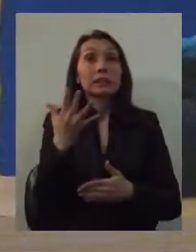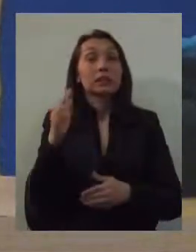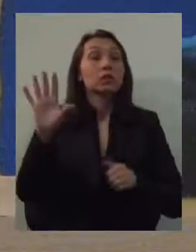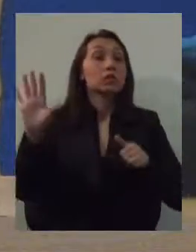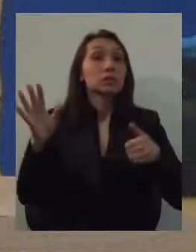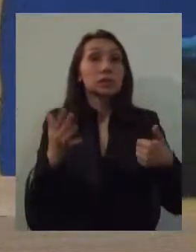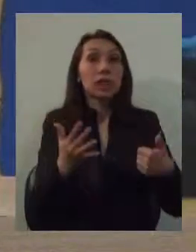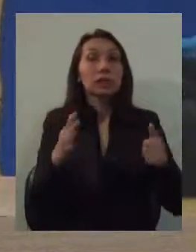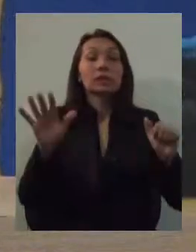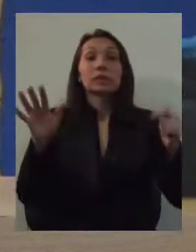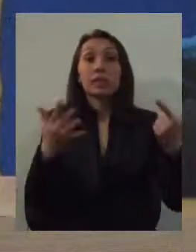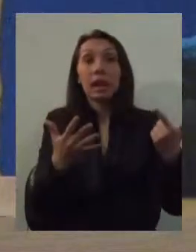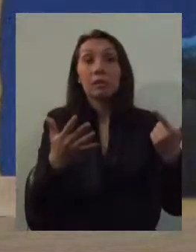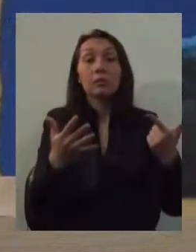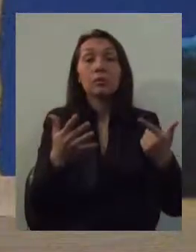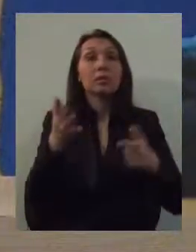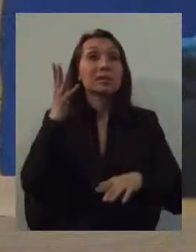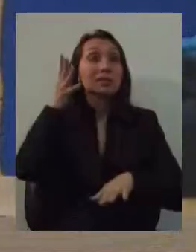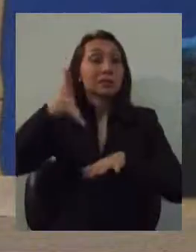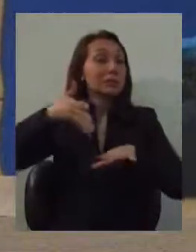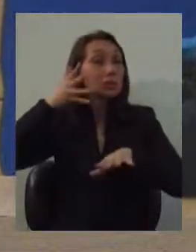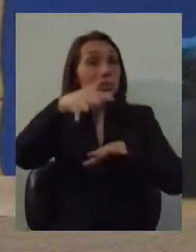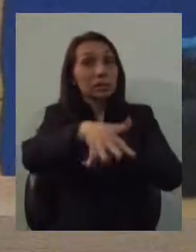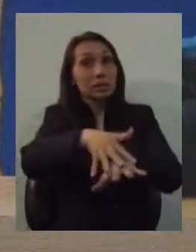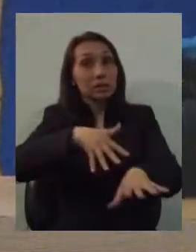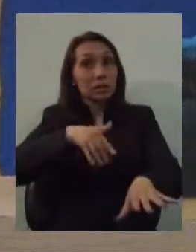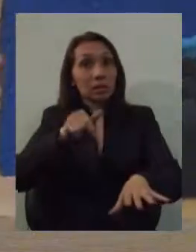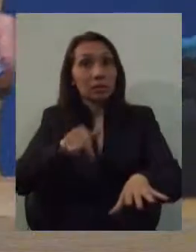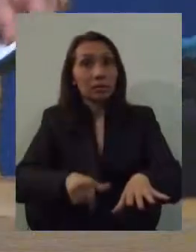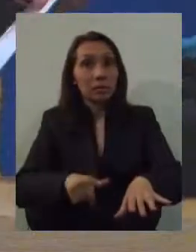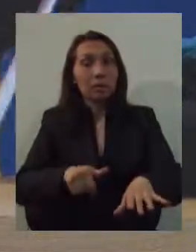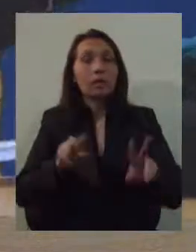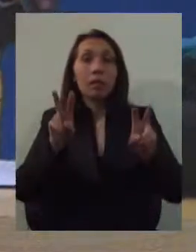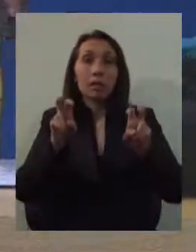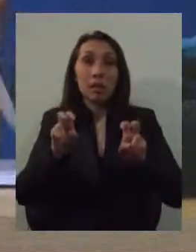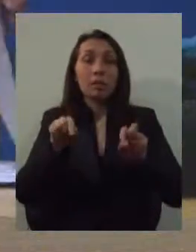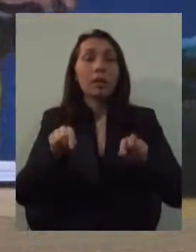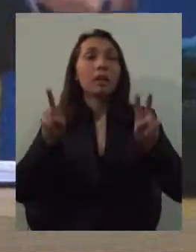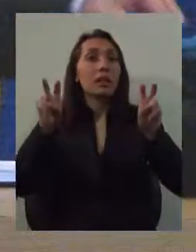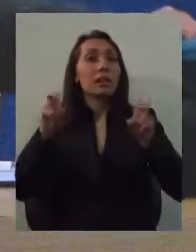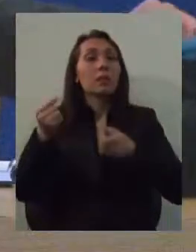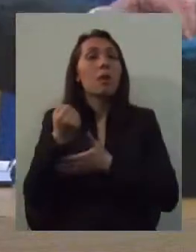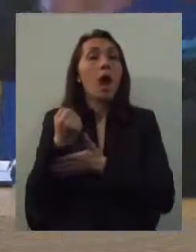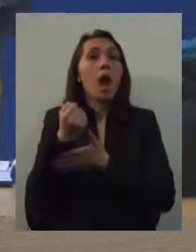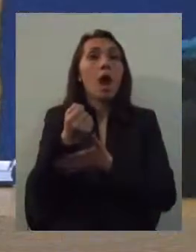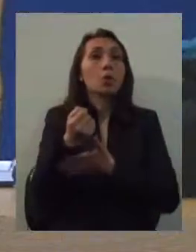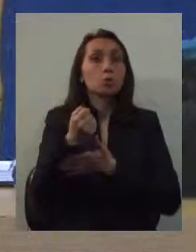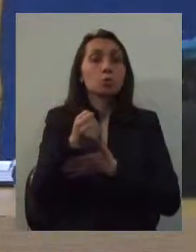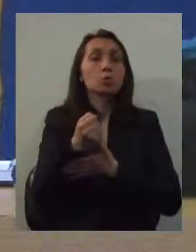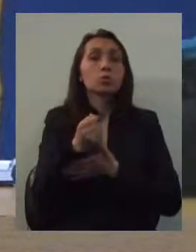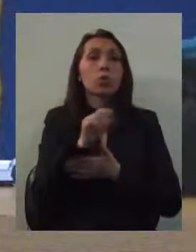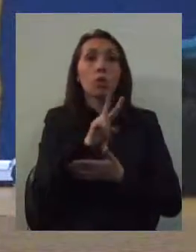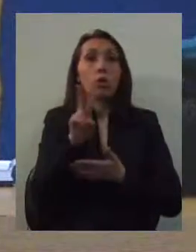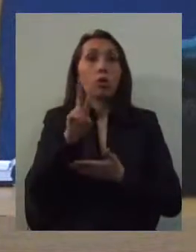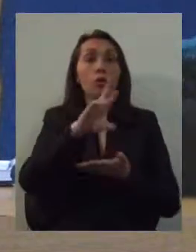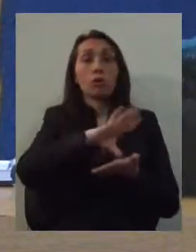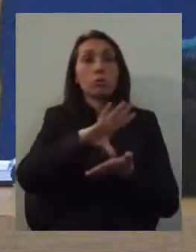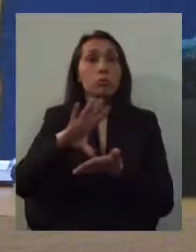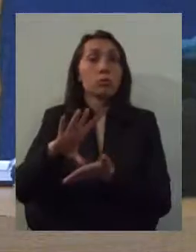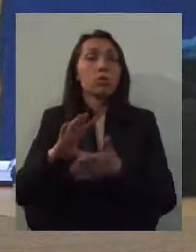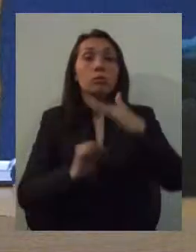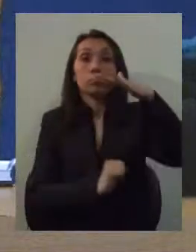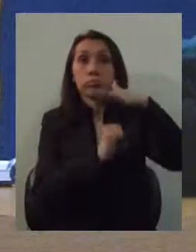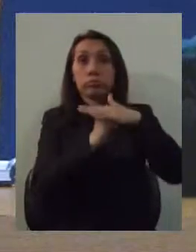sexto, séptimo congreso, jornada sobre estos temas de cooperación entre estos dos poderes